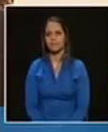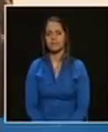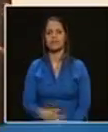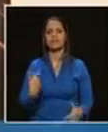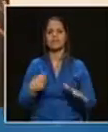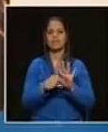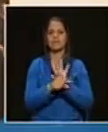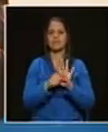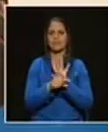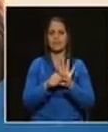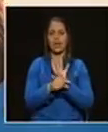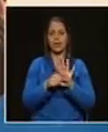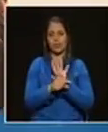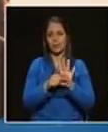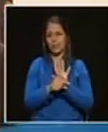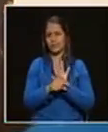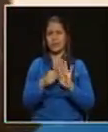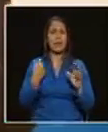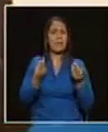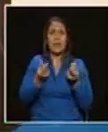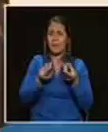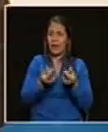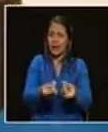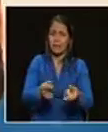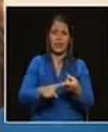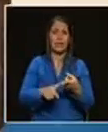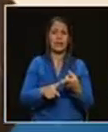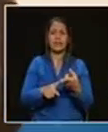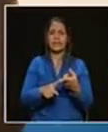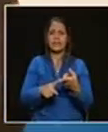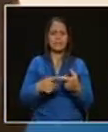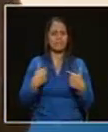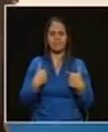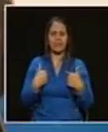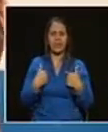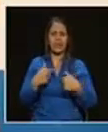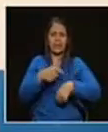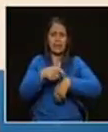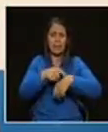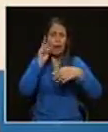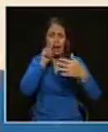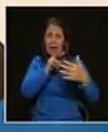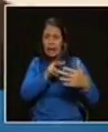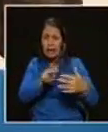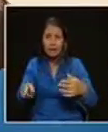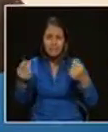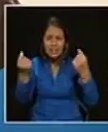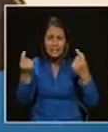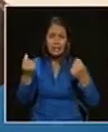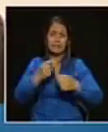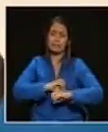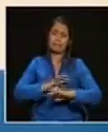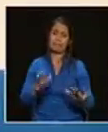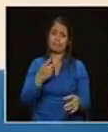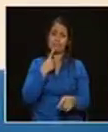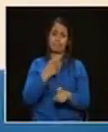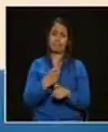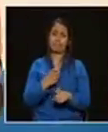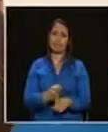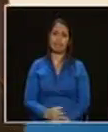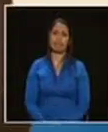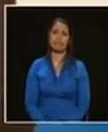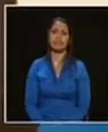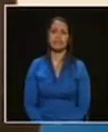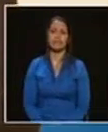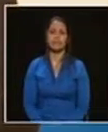El closed caption va muy rápido y no tenemos el tiempo pues como para leerlo ni para comprenderlo, entonces no nos parece